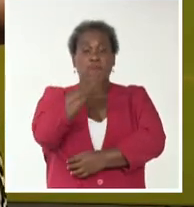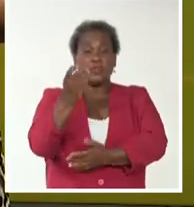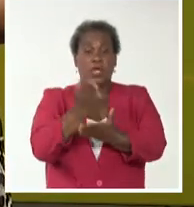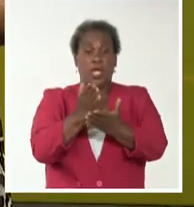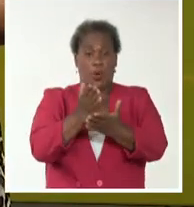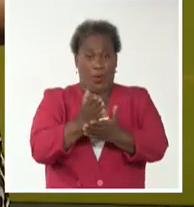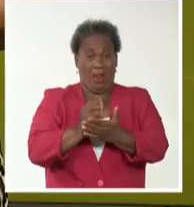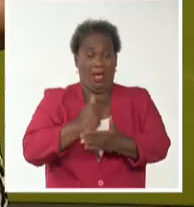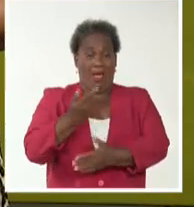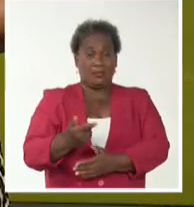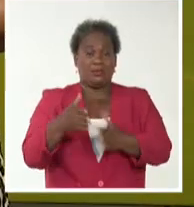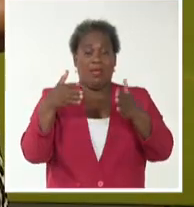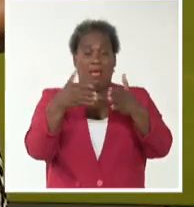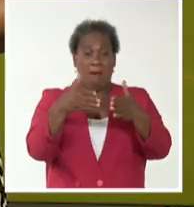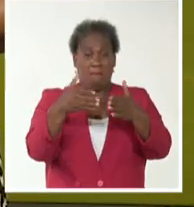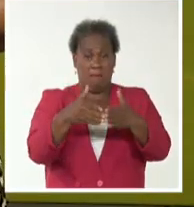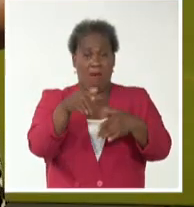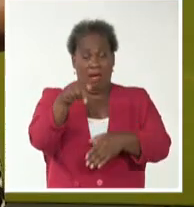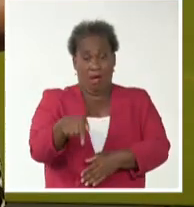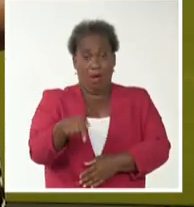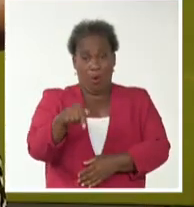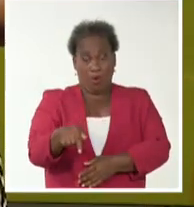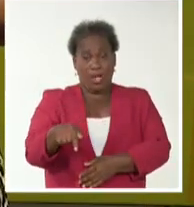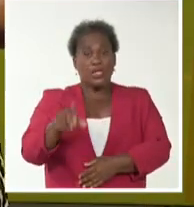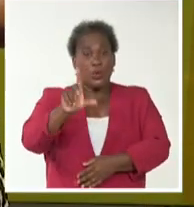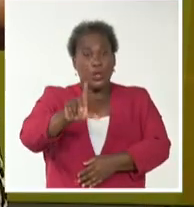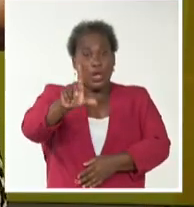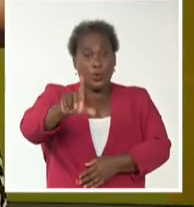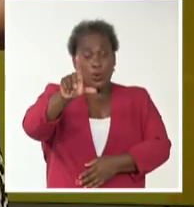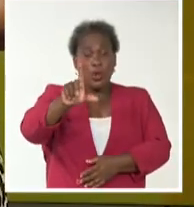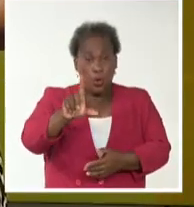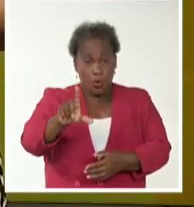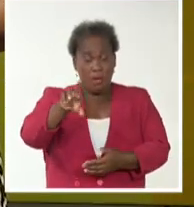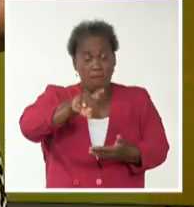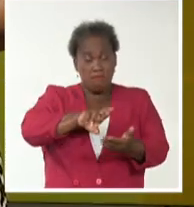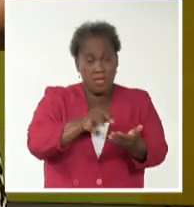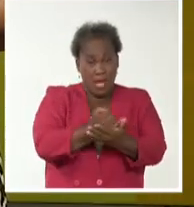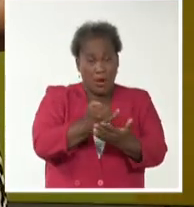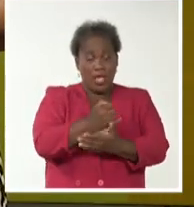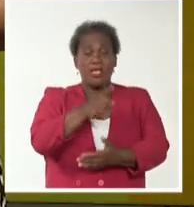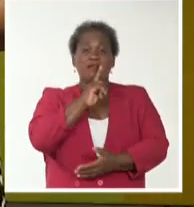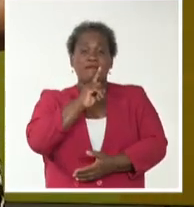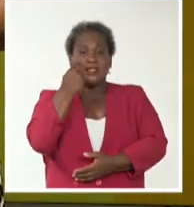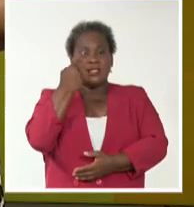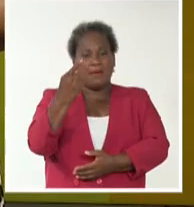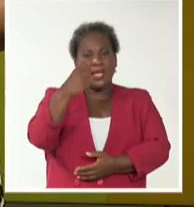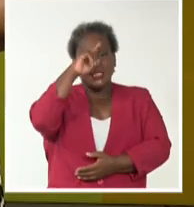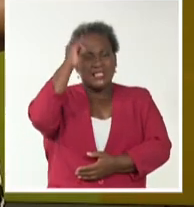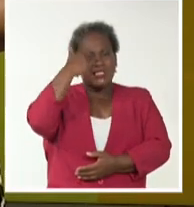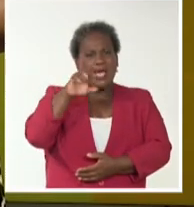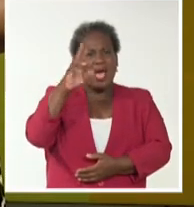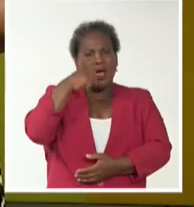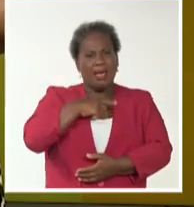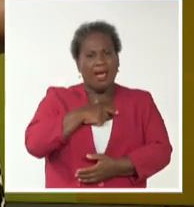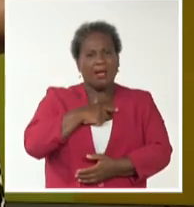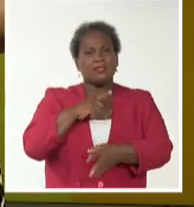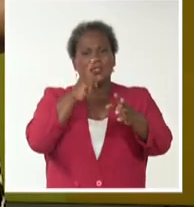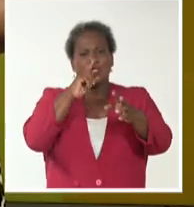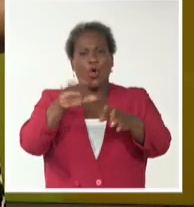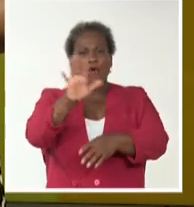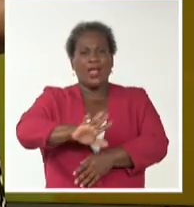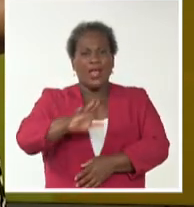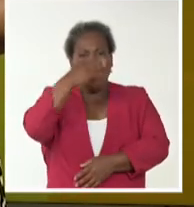Granma. Actualmente llega hasta nuestros hogares cada lunes, miércoles y viernes con el personaje de Sara en la telenovela cubana Vuelve a